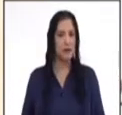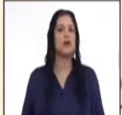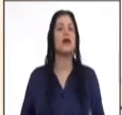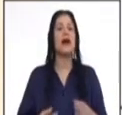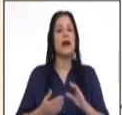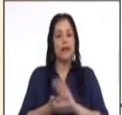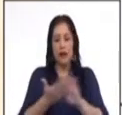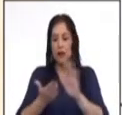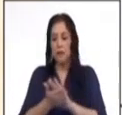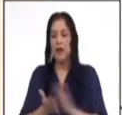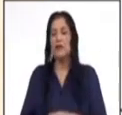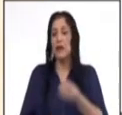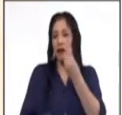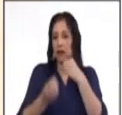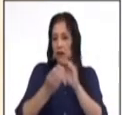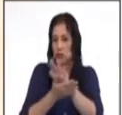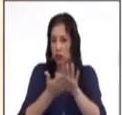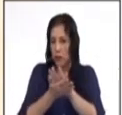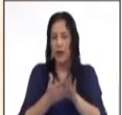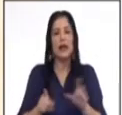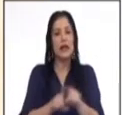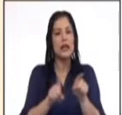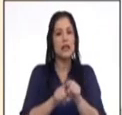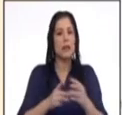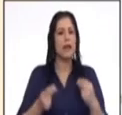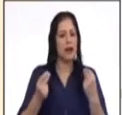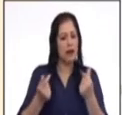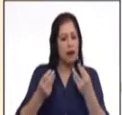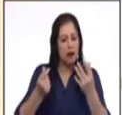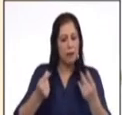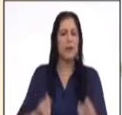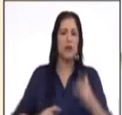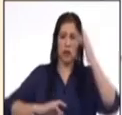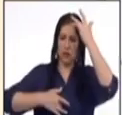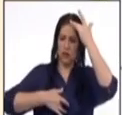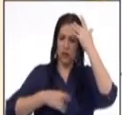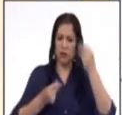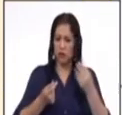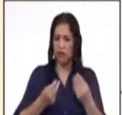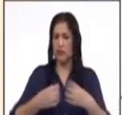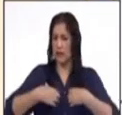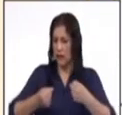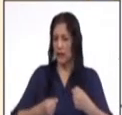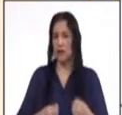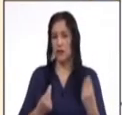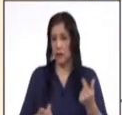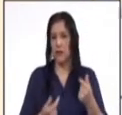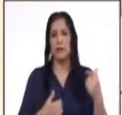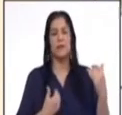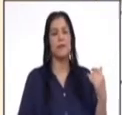del aseo de los alimentos y del tratamiento rápido de pacientes.